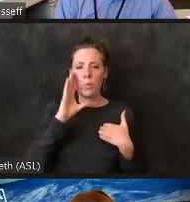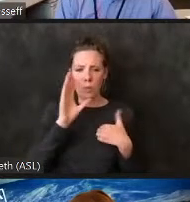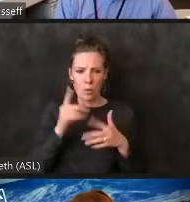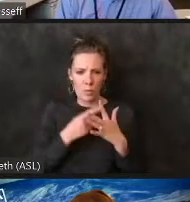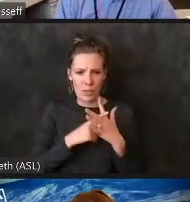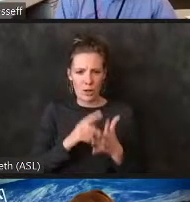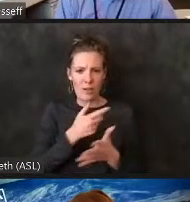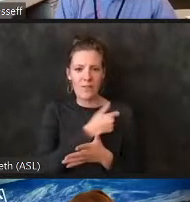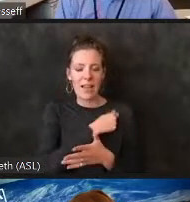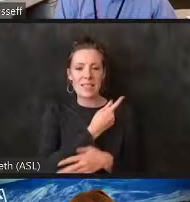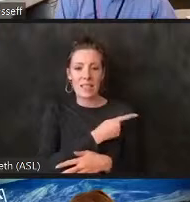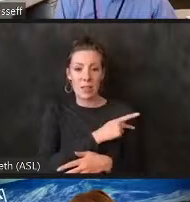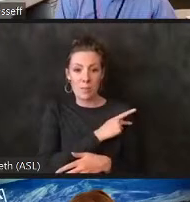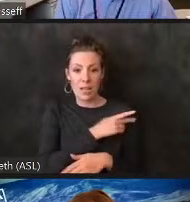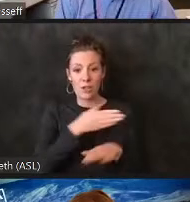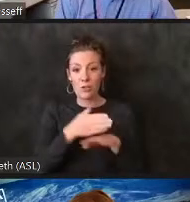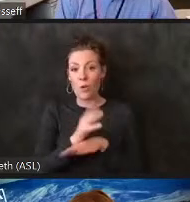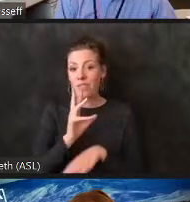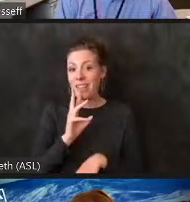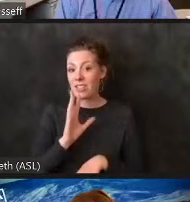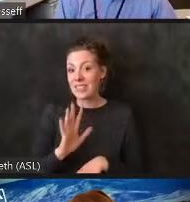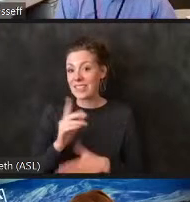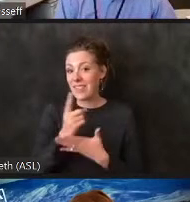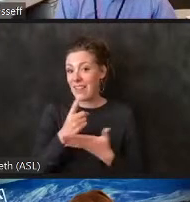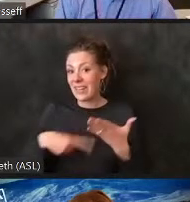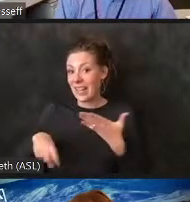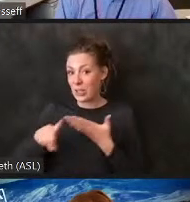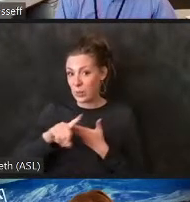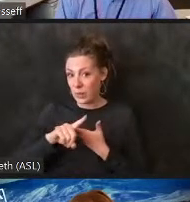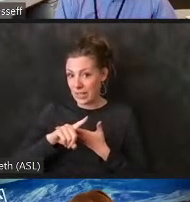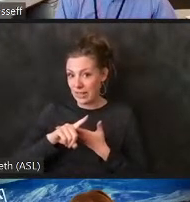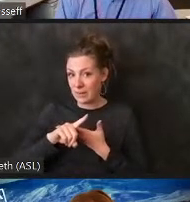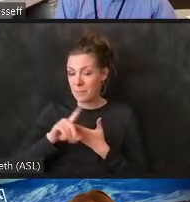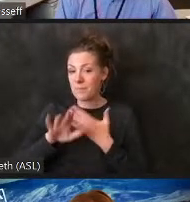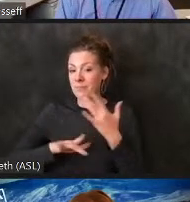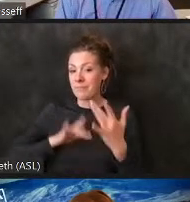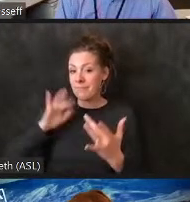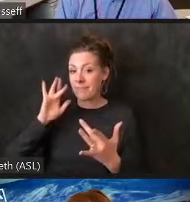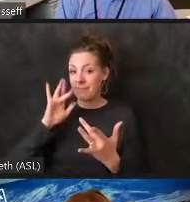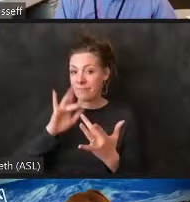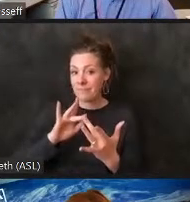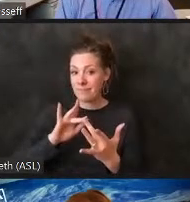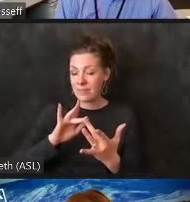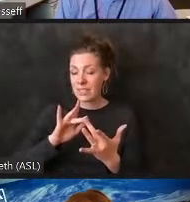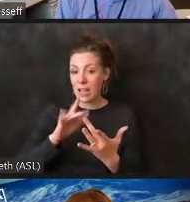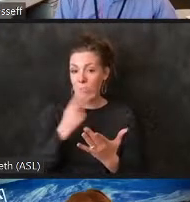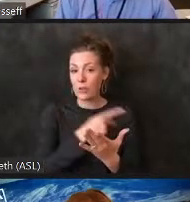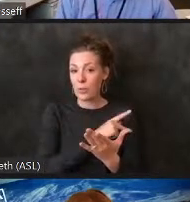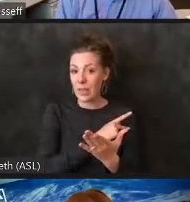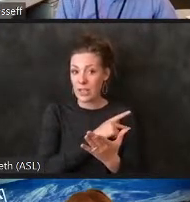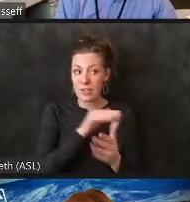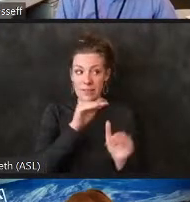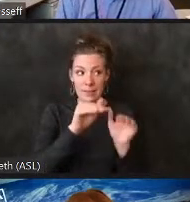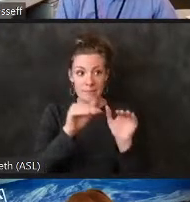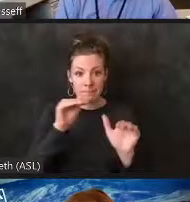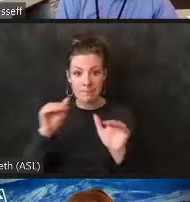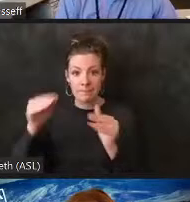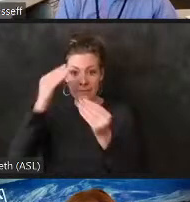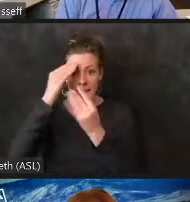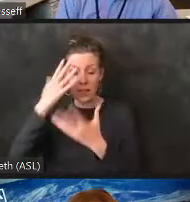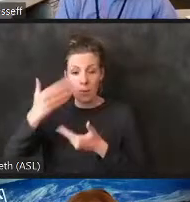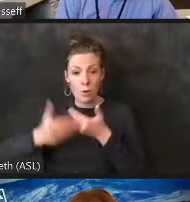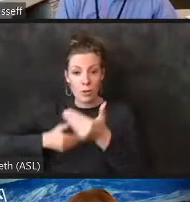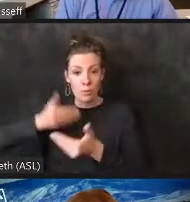el suplido limitado que tenemos ahorita de la vacuna, vamos a tratar de dar lo más que se pueda.